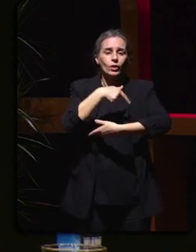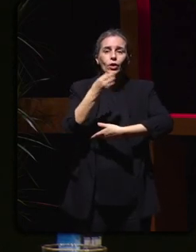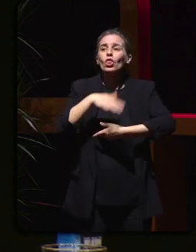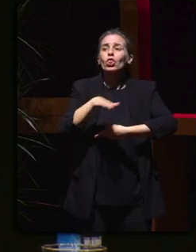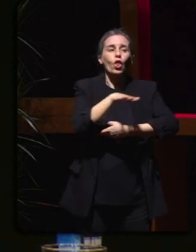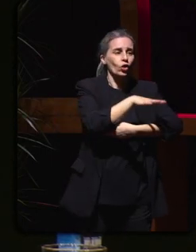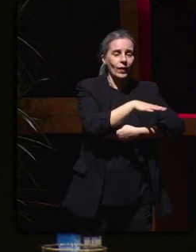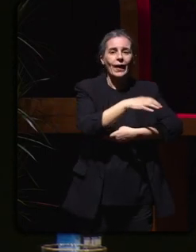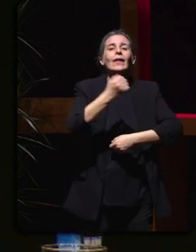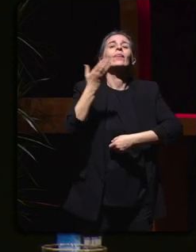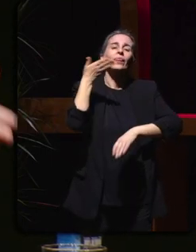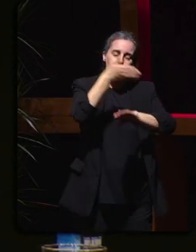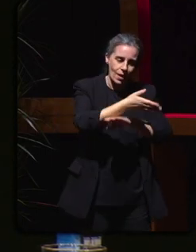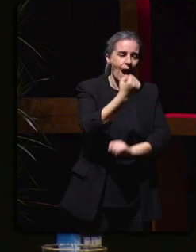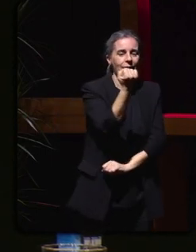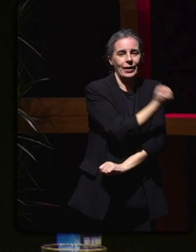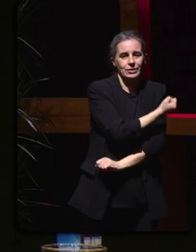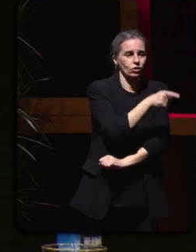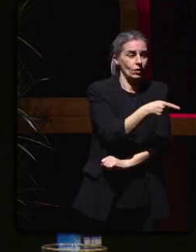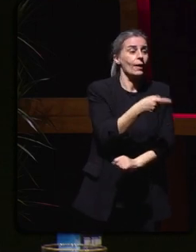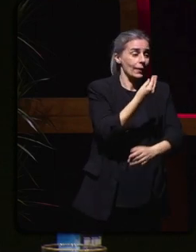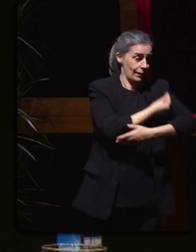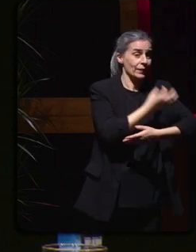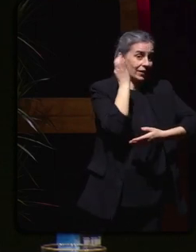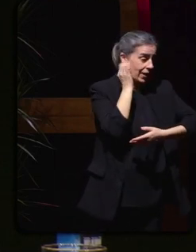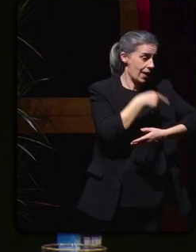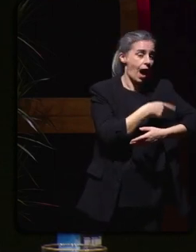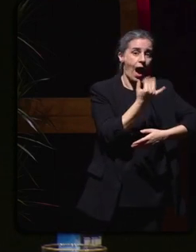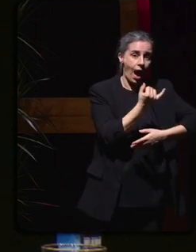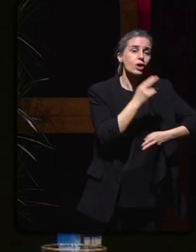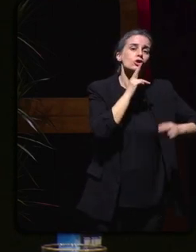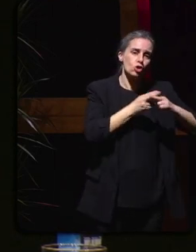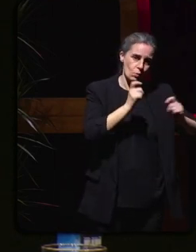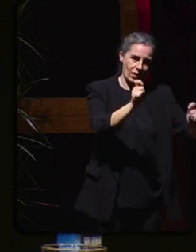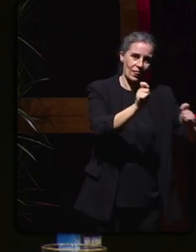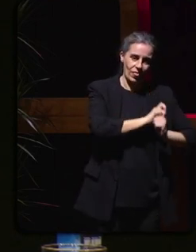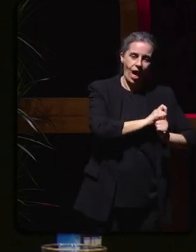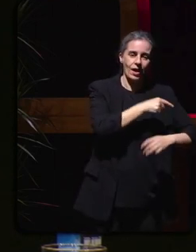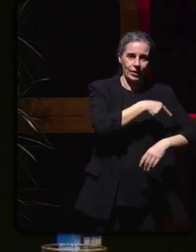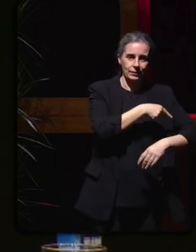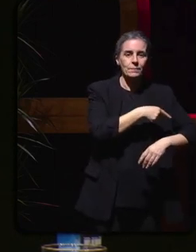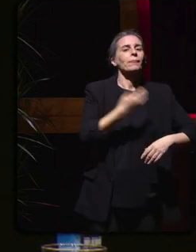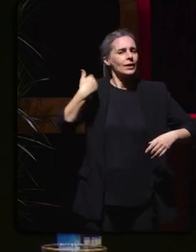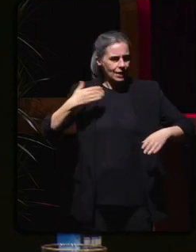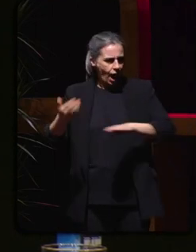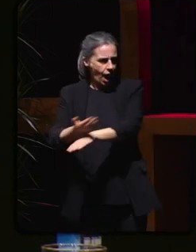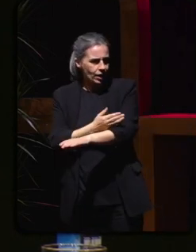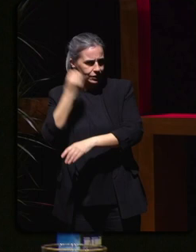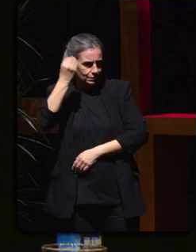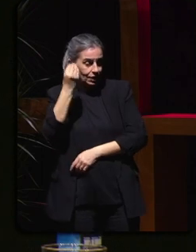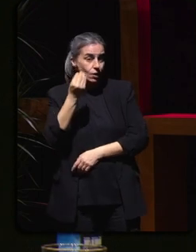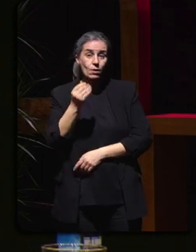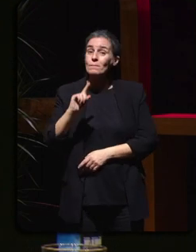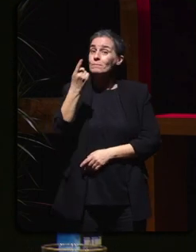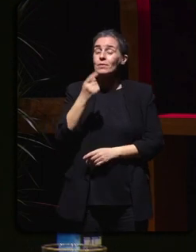decir el registro decía Oiga Que aquí hay una niña nueva que anacio y ponerme un nombre bueno nombre ya lo habían pensado para mí el primer acto de amor